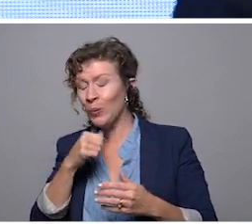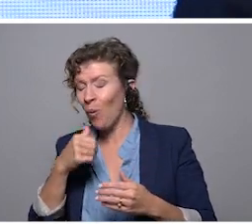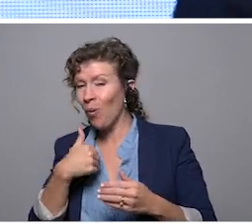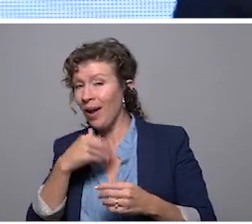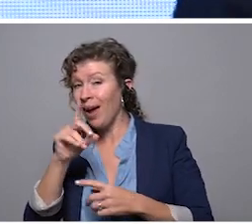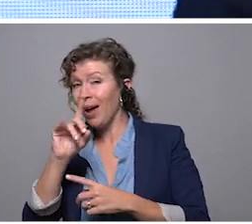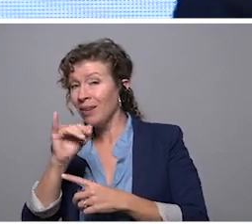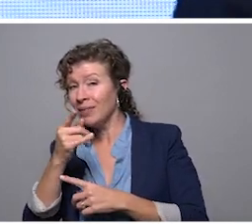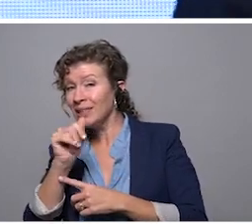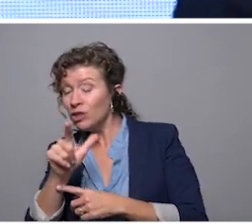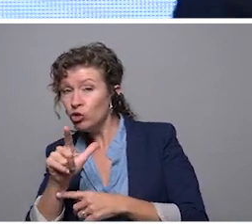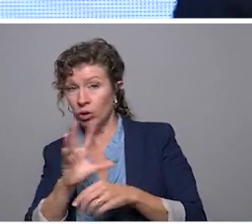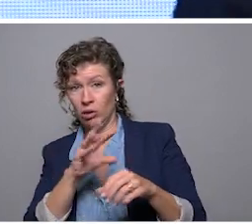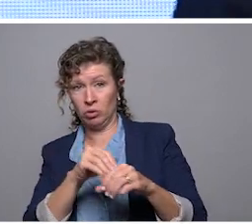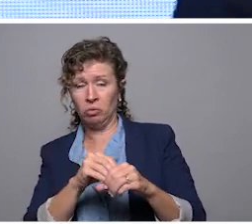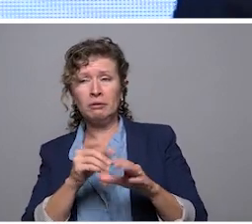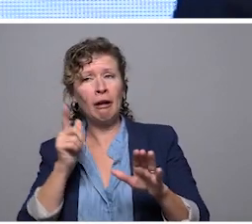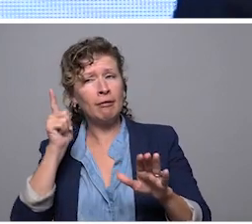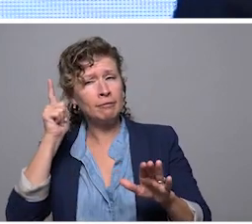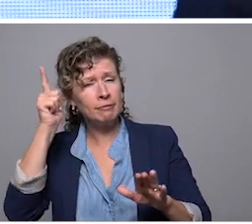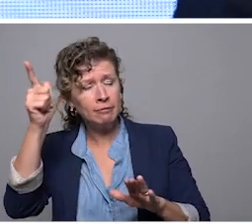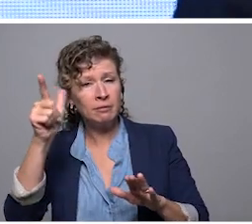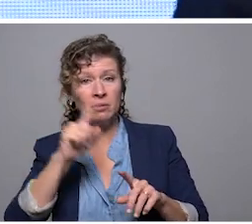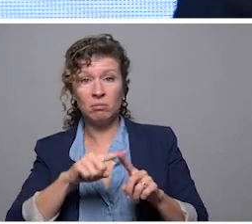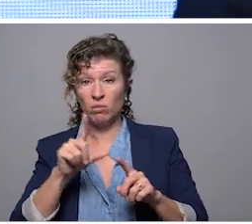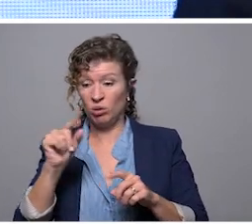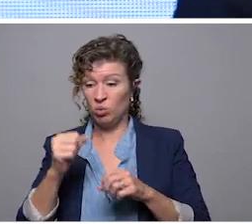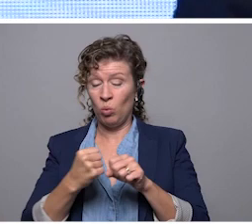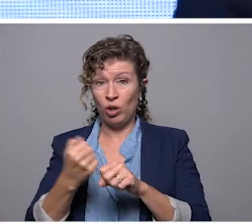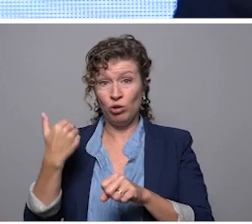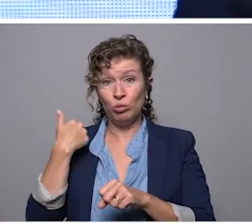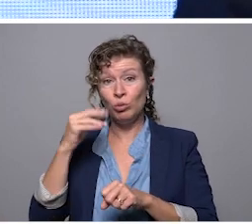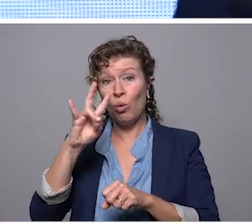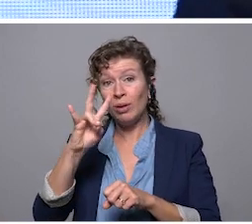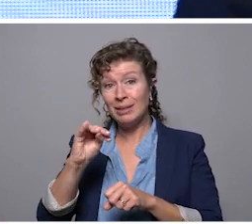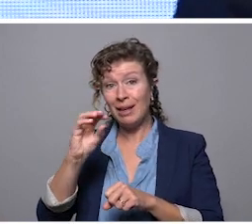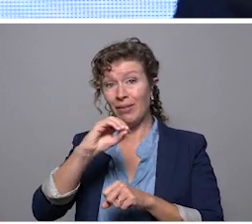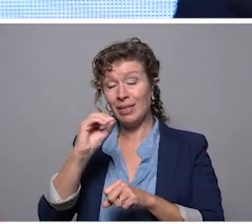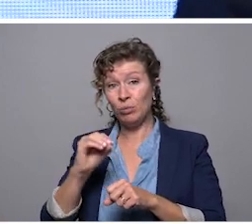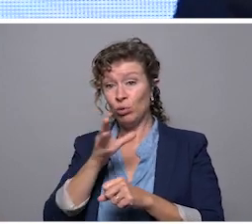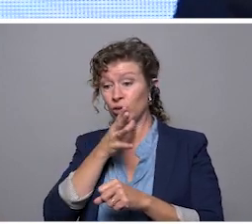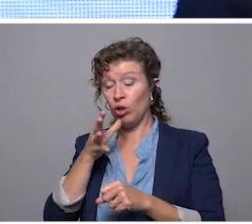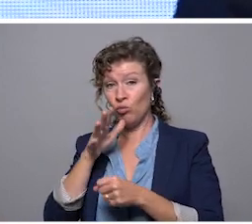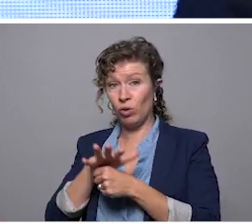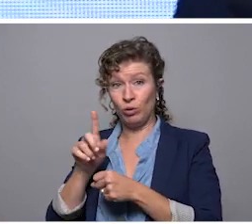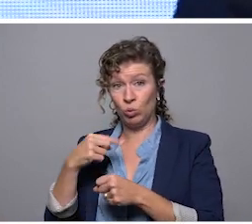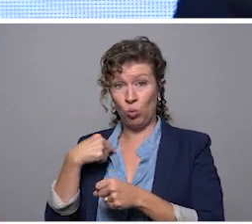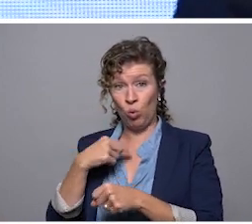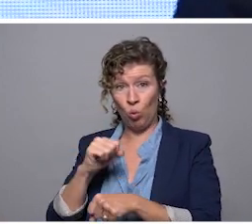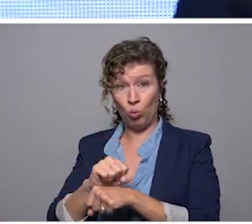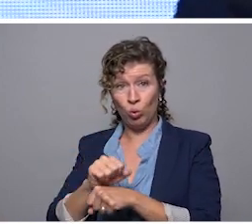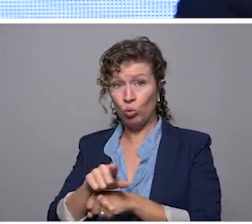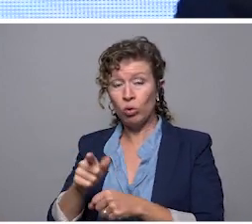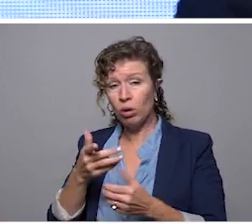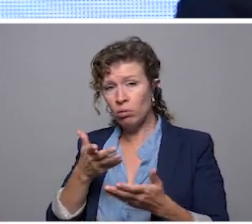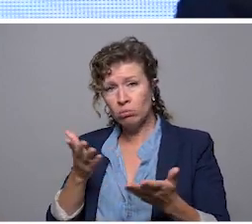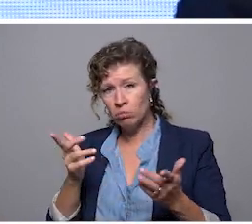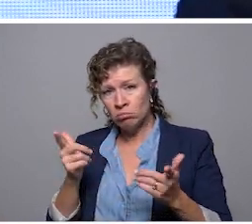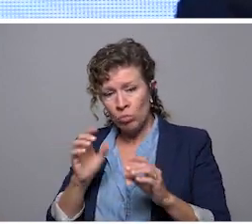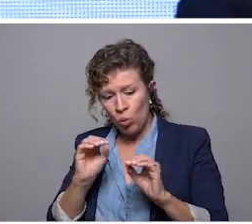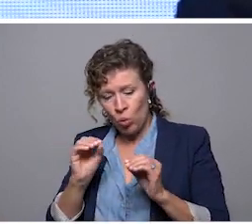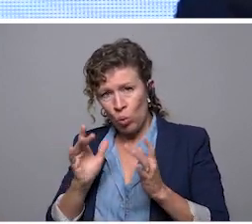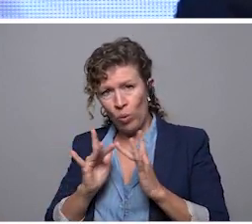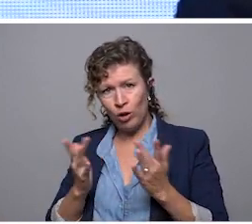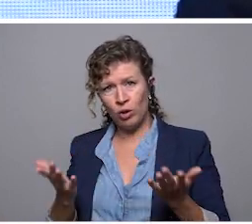hace 20 años 70 por de las zonas donde nosotros trabajábamos no tenían internet Entonces había que crear un Core